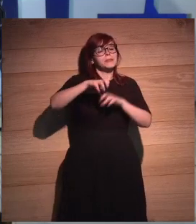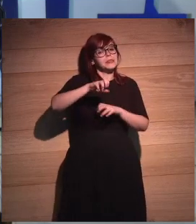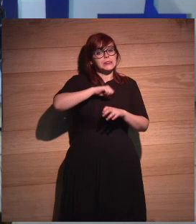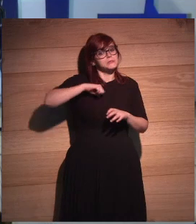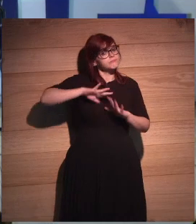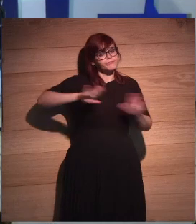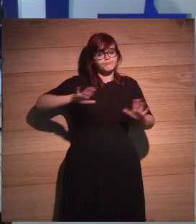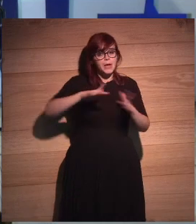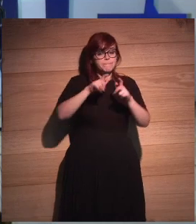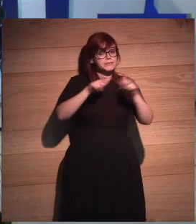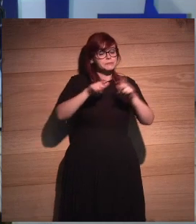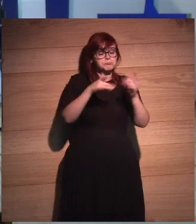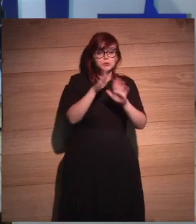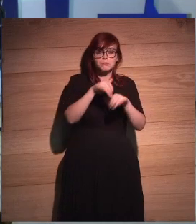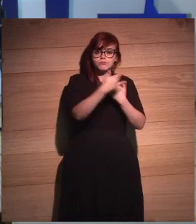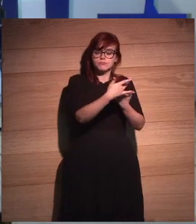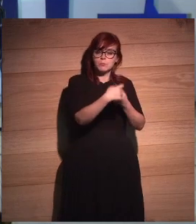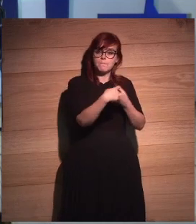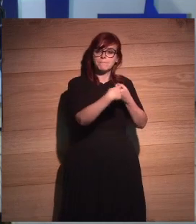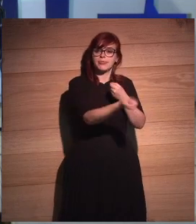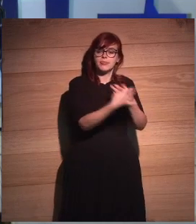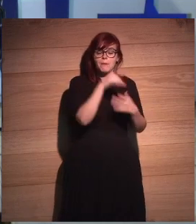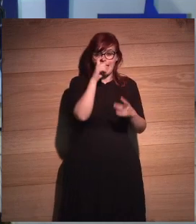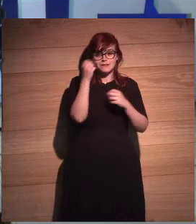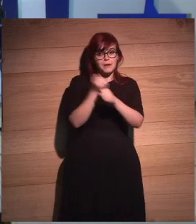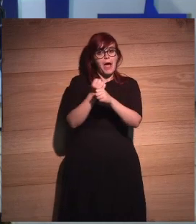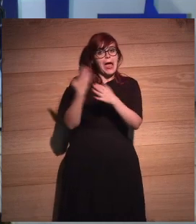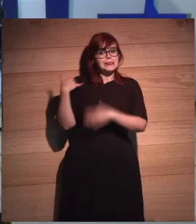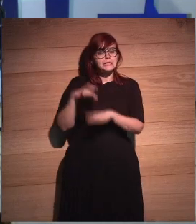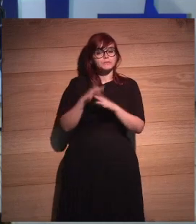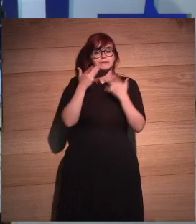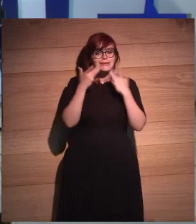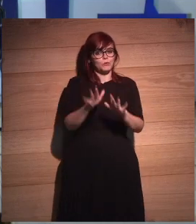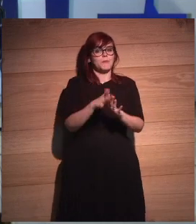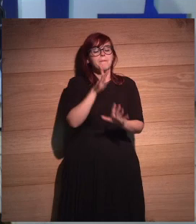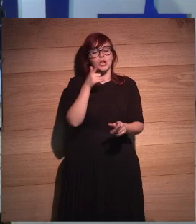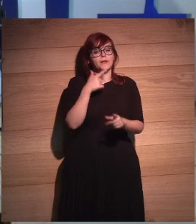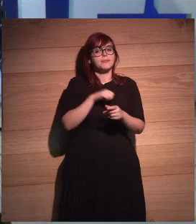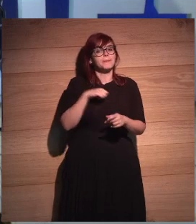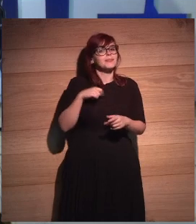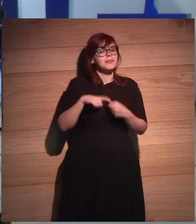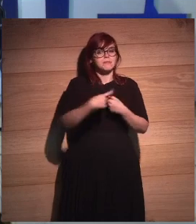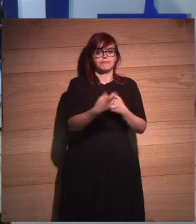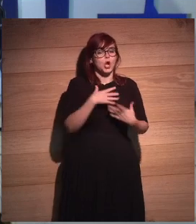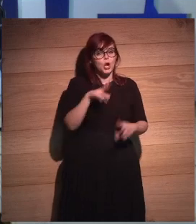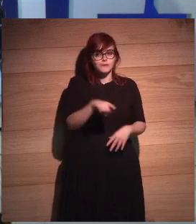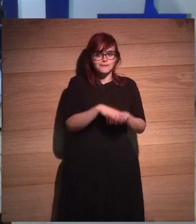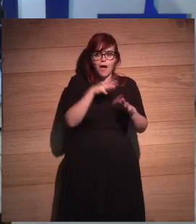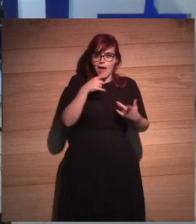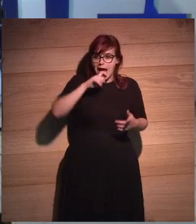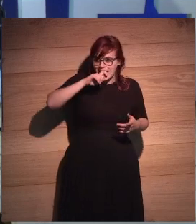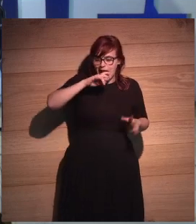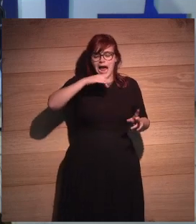independientes, lo cual es algo que a mí me encanta. Yo antes, en mi trabajo anterior, era neutral, pero no era independiente y no lo he hecho nada de